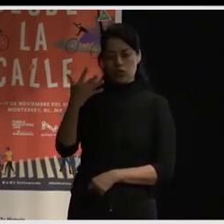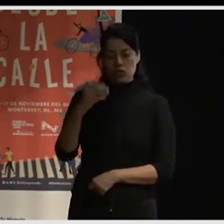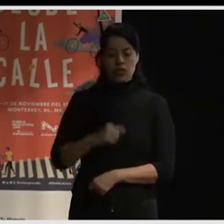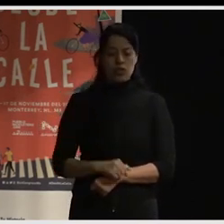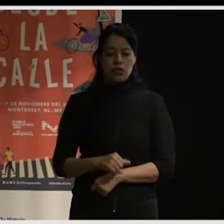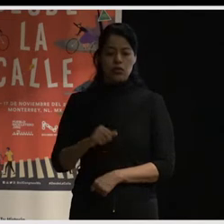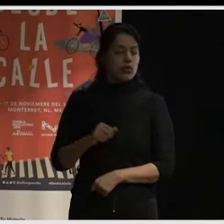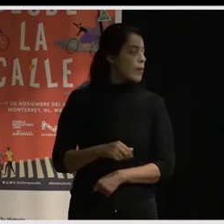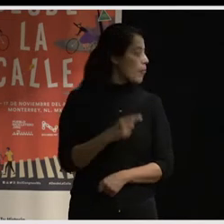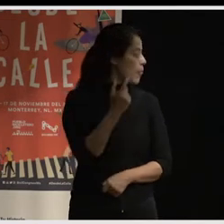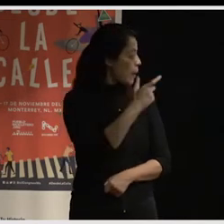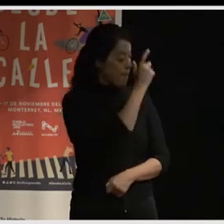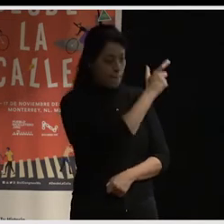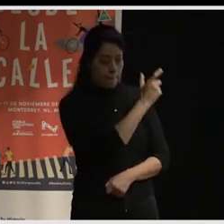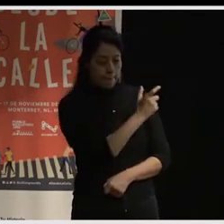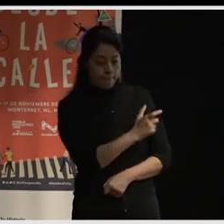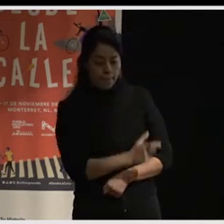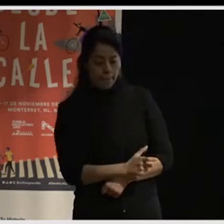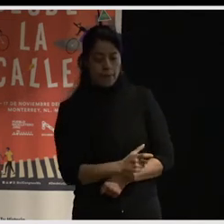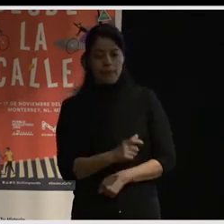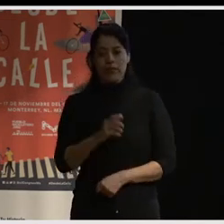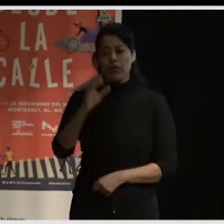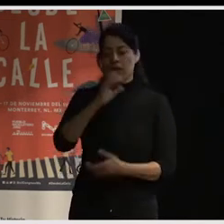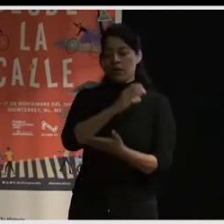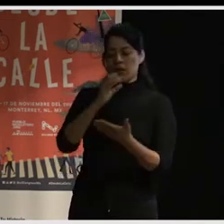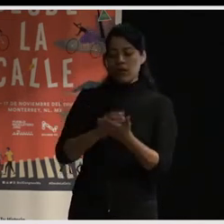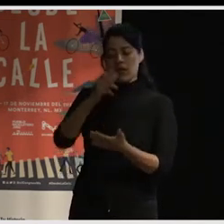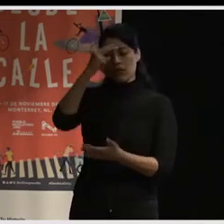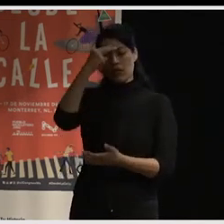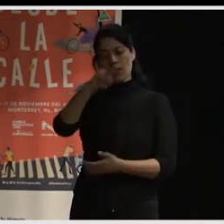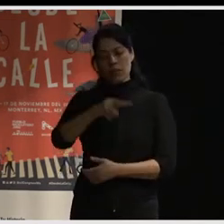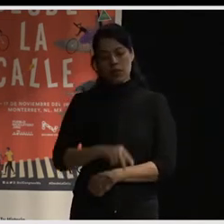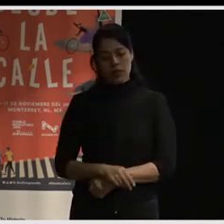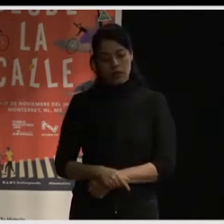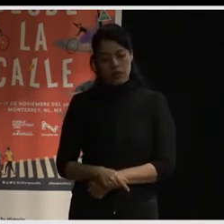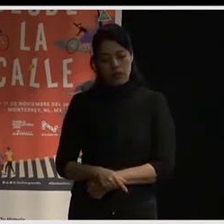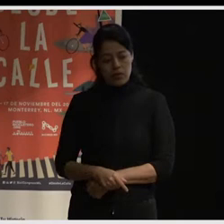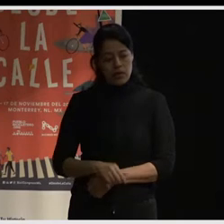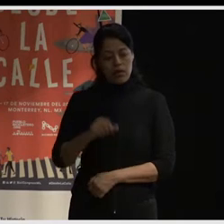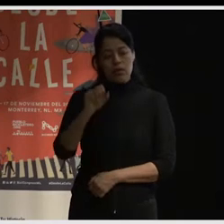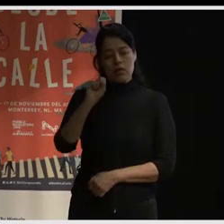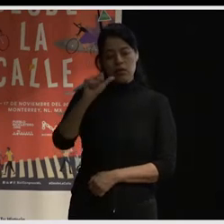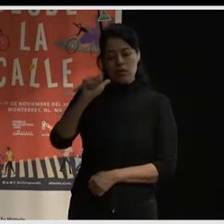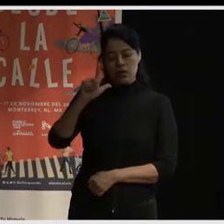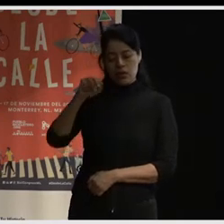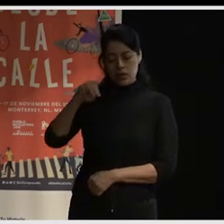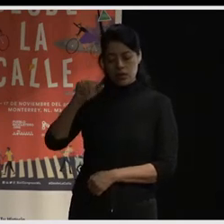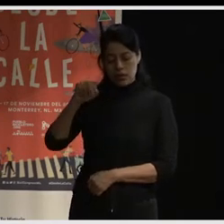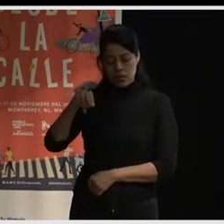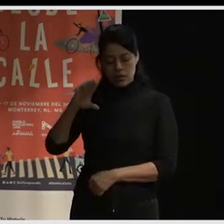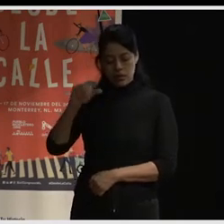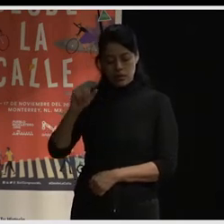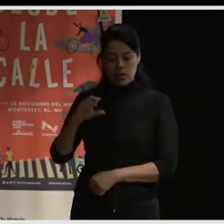nezahualcóyotl o sea pura área conurbada de la ciudad de mexico salamanca 651